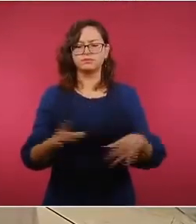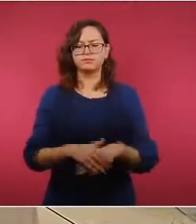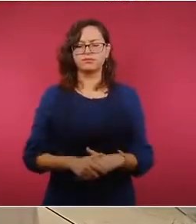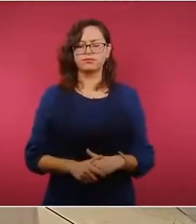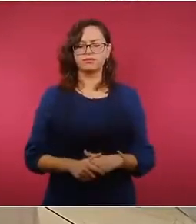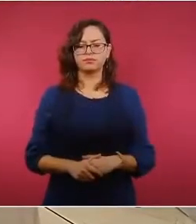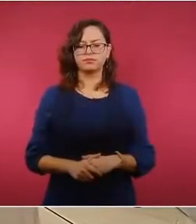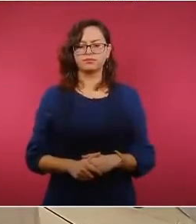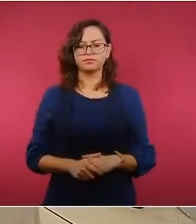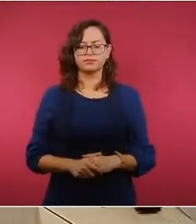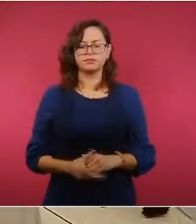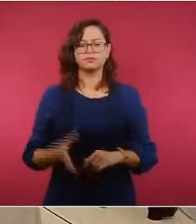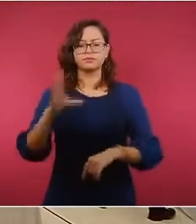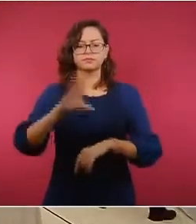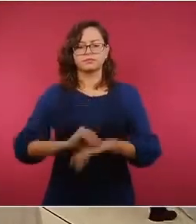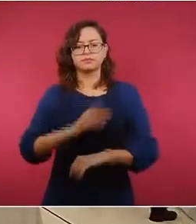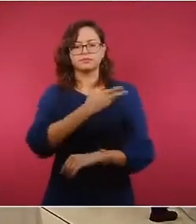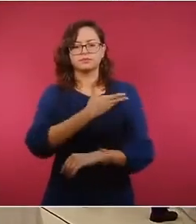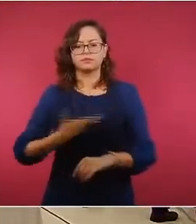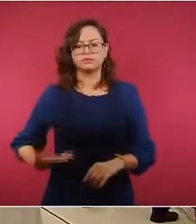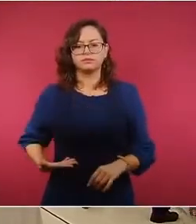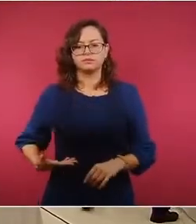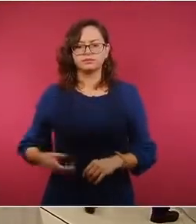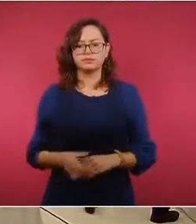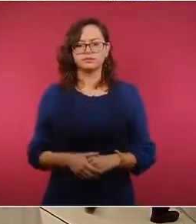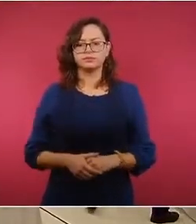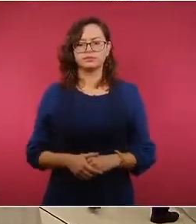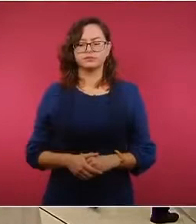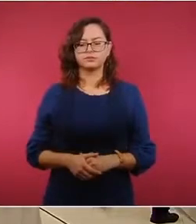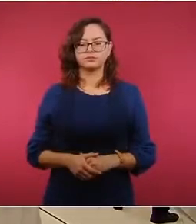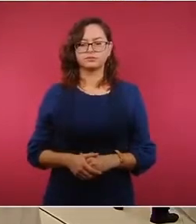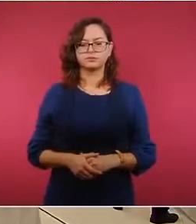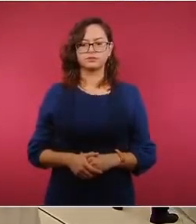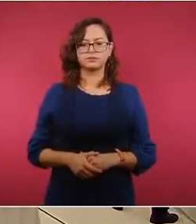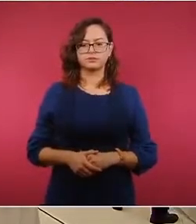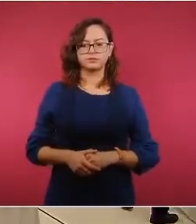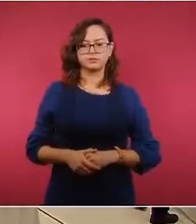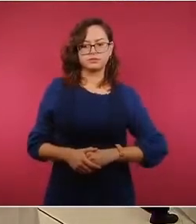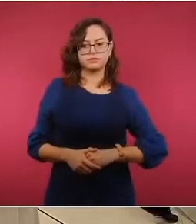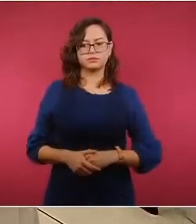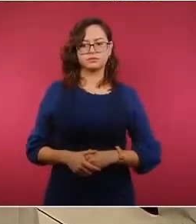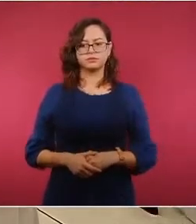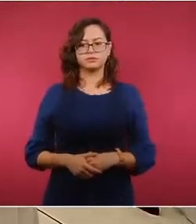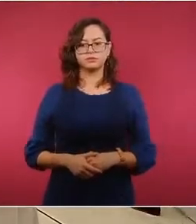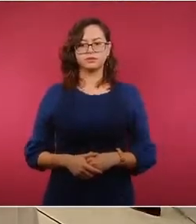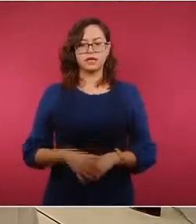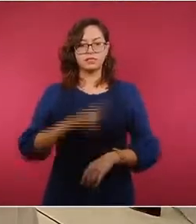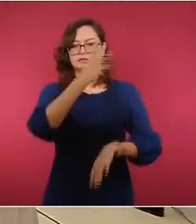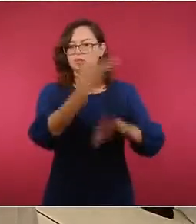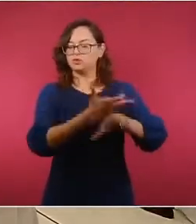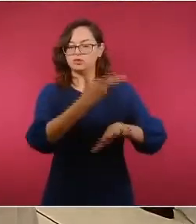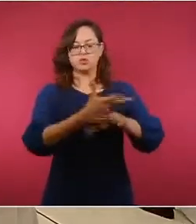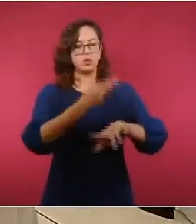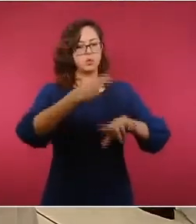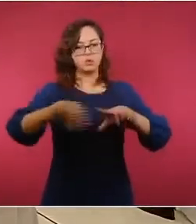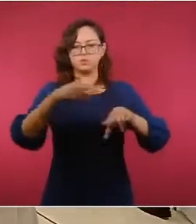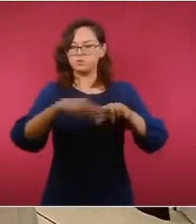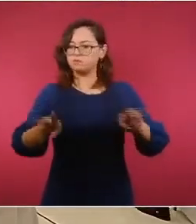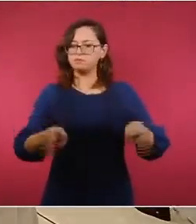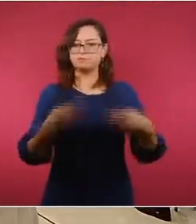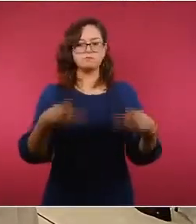Con su permiso, señor presidente, no podemos vender en Norteamérica